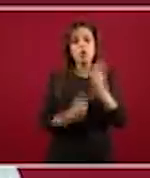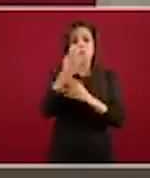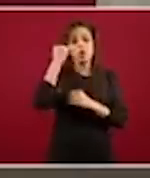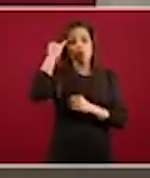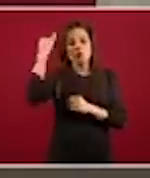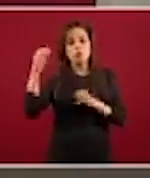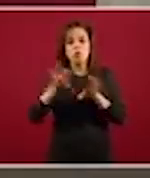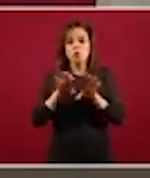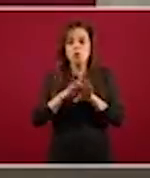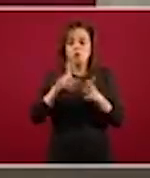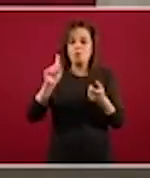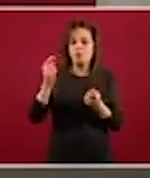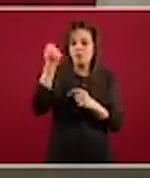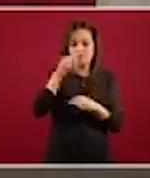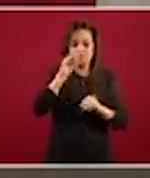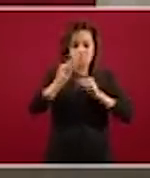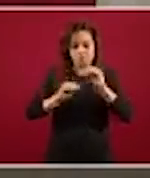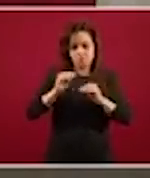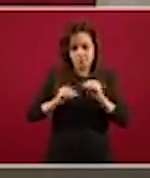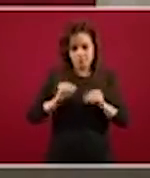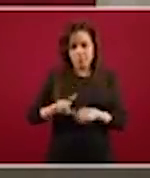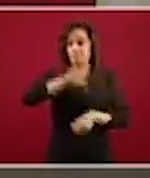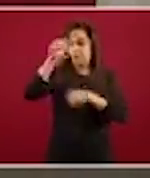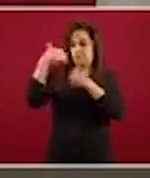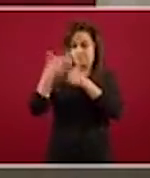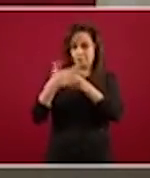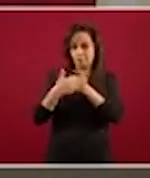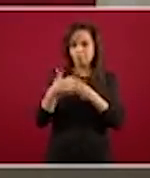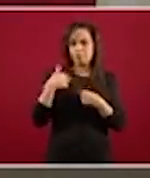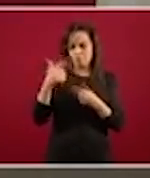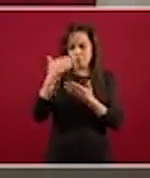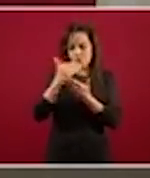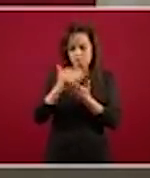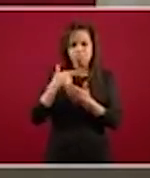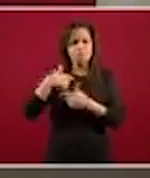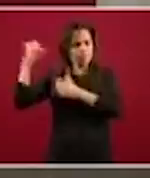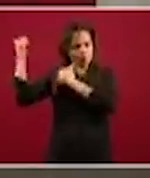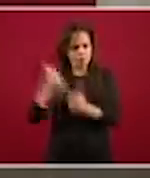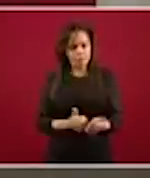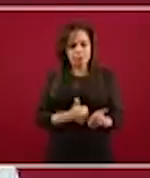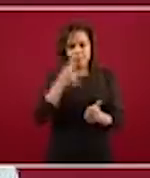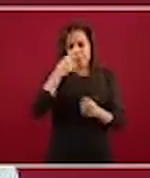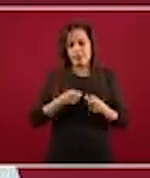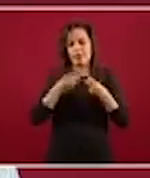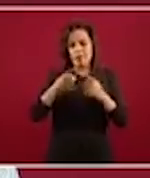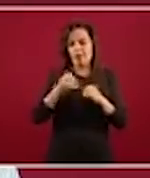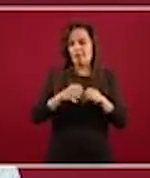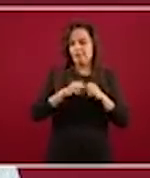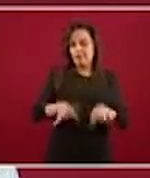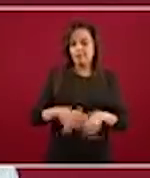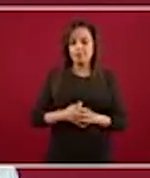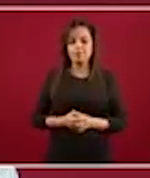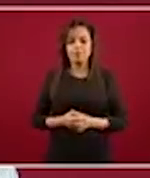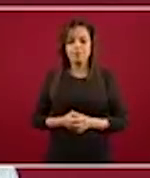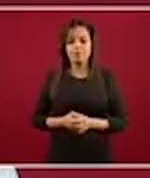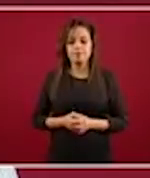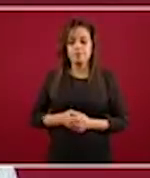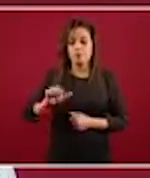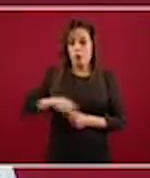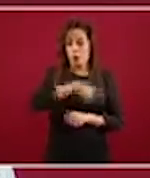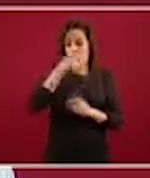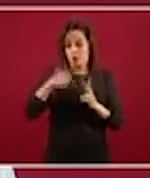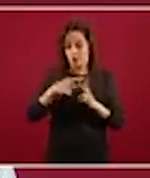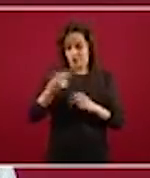tecnológica. Pero con gusto lo preparamos el dato y se lo traemos. Sobre la primera pregunta, y la otra desde luego es para el canciller, lo